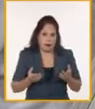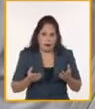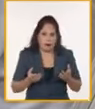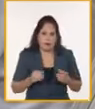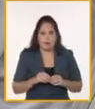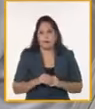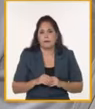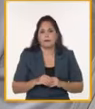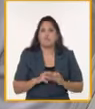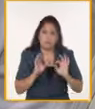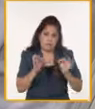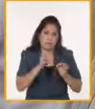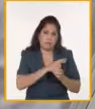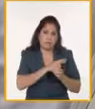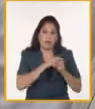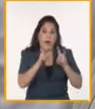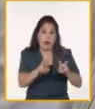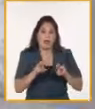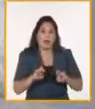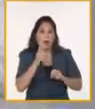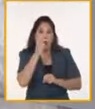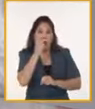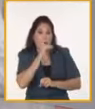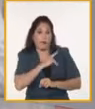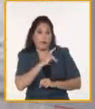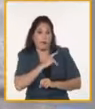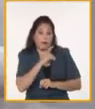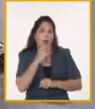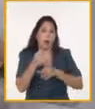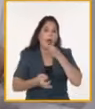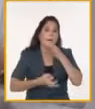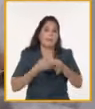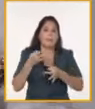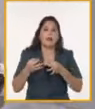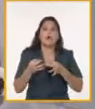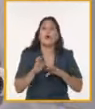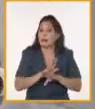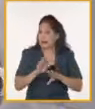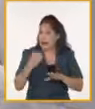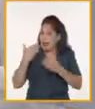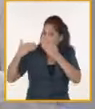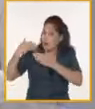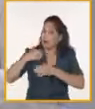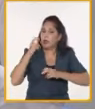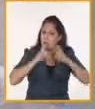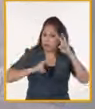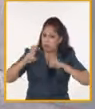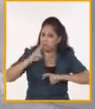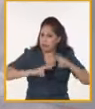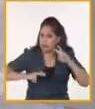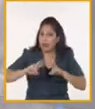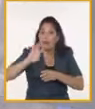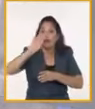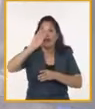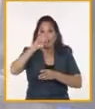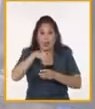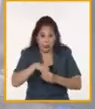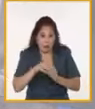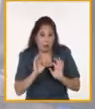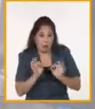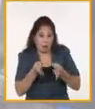así y efectivamente en la asamblea el diputado hizo su planteamiento ya veníamos estudiándolo porque dentro del